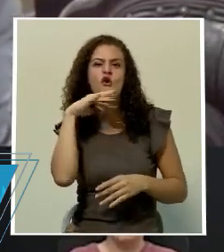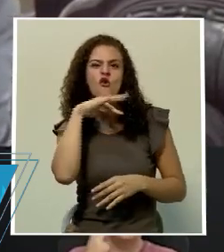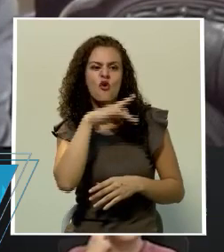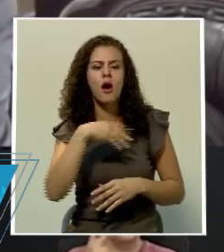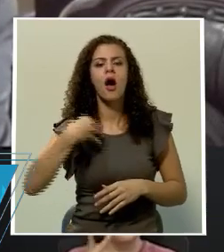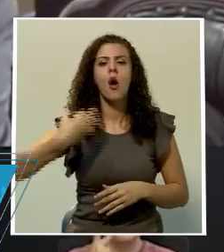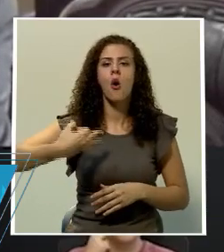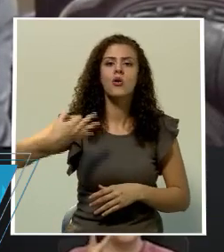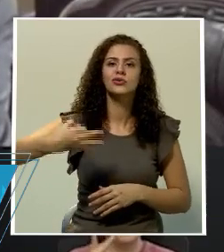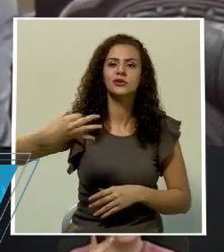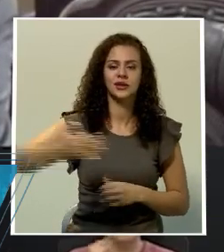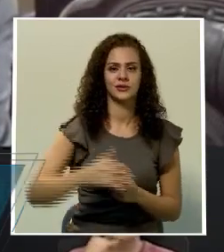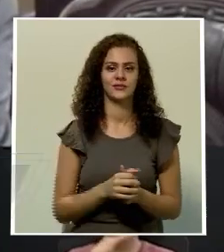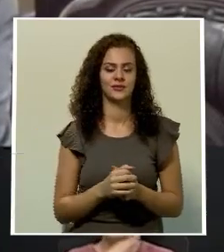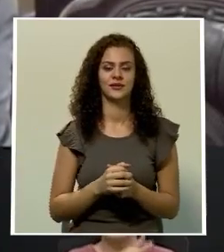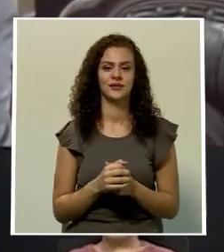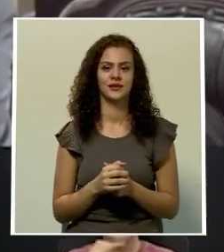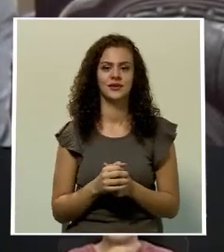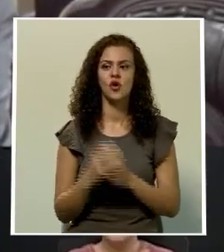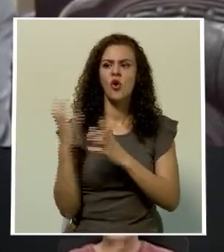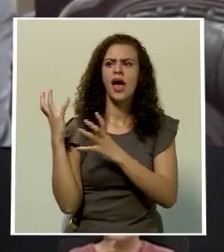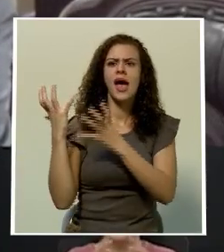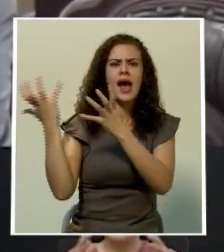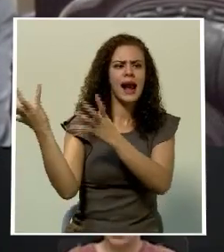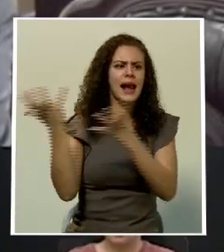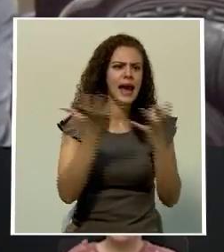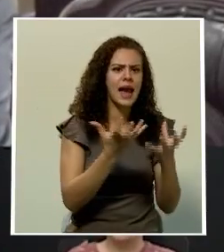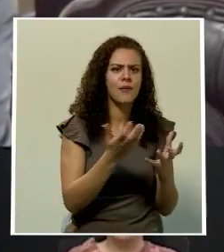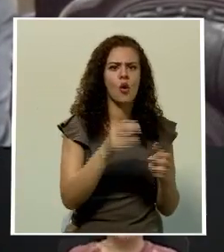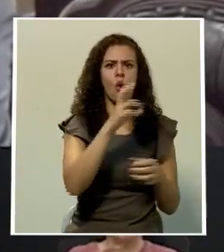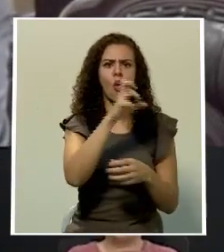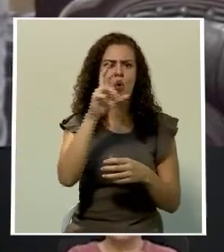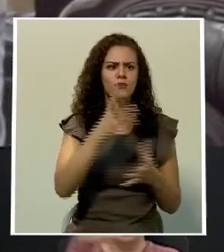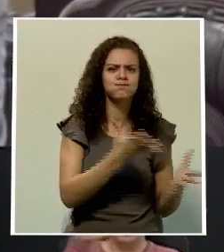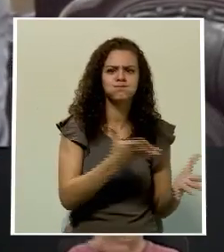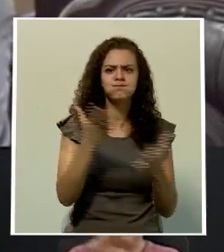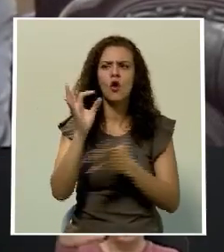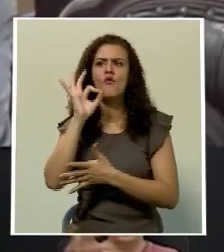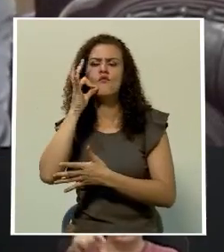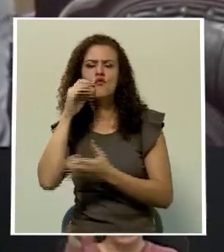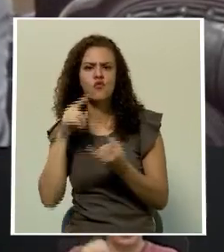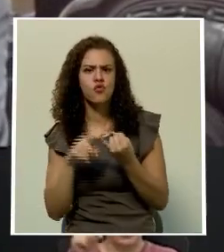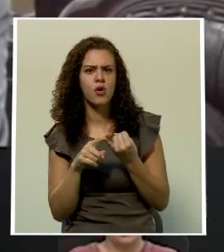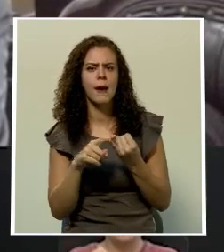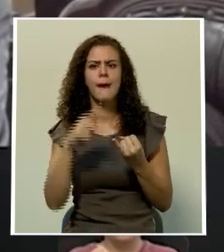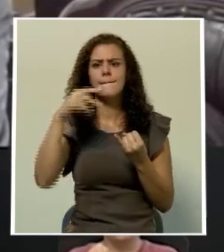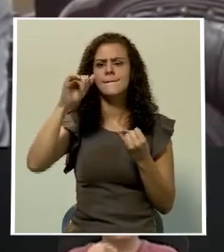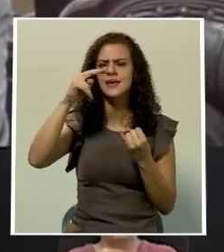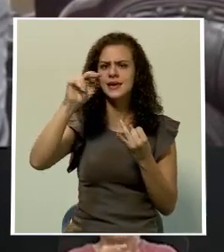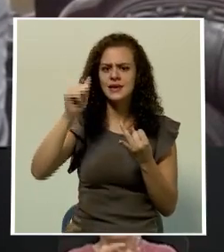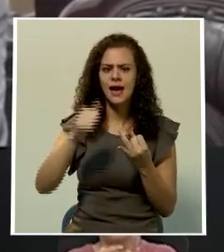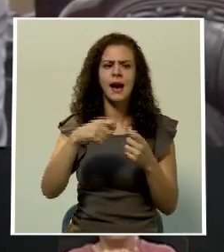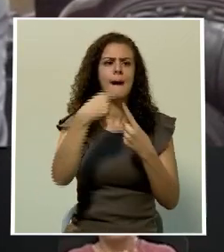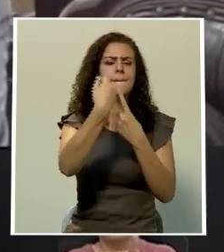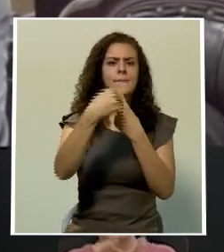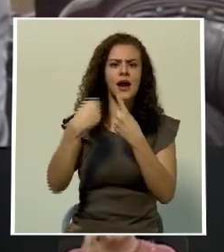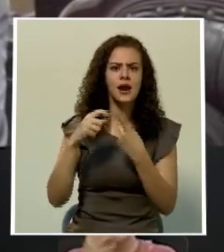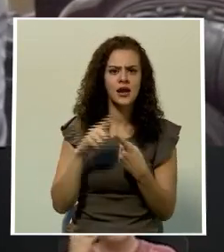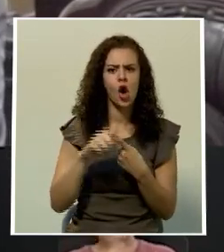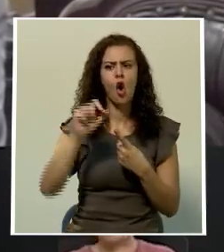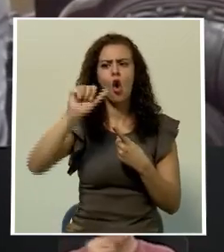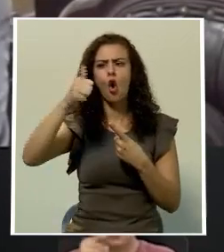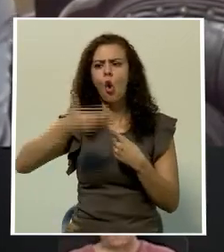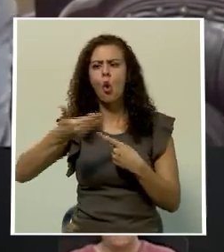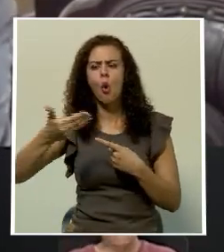contaminación constante en los cargamentos que salen de Costa Rica de fruta, de piña, de banano y